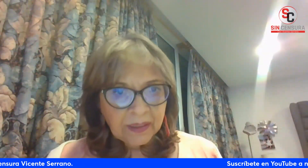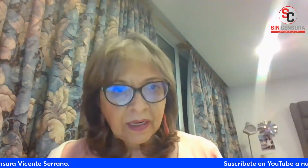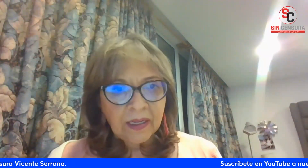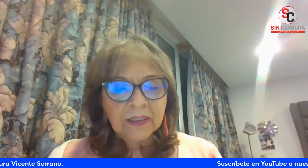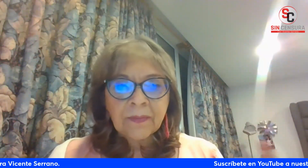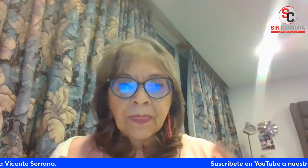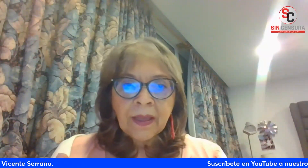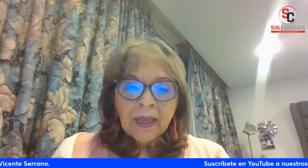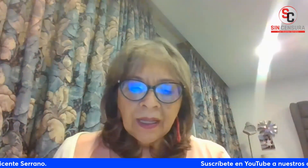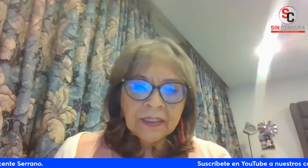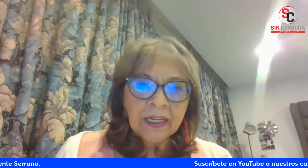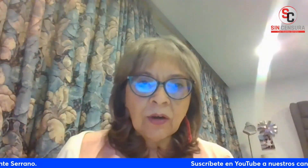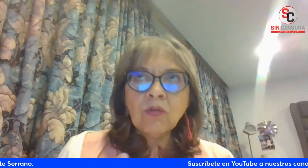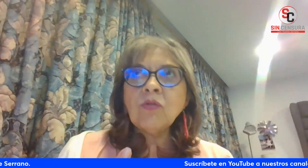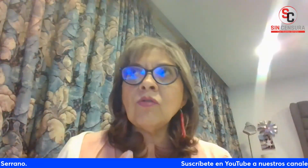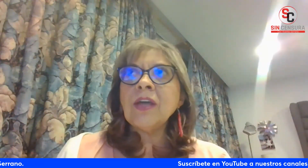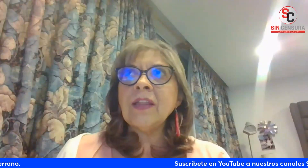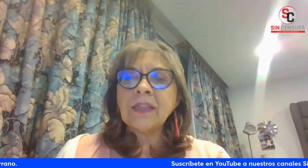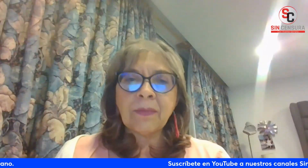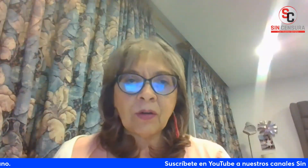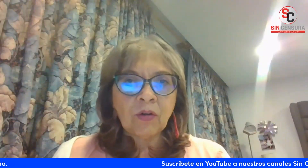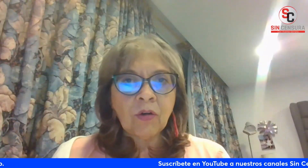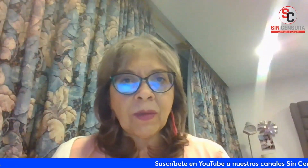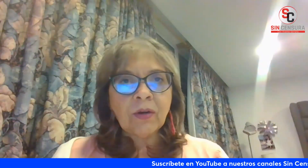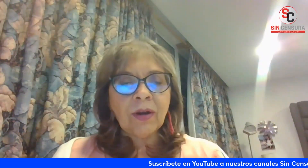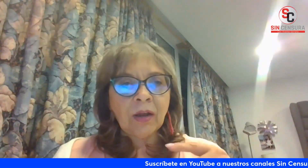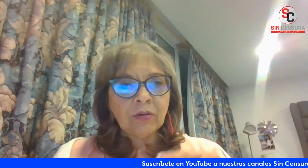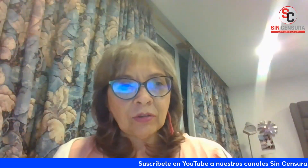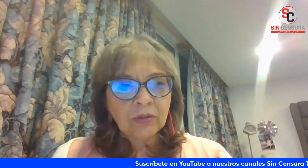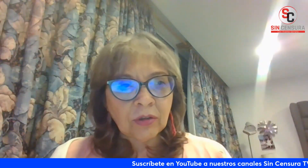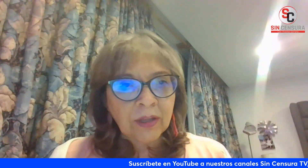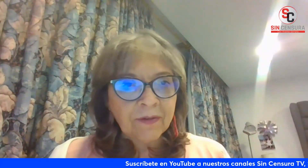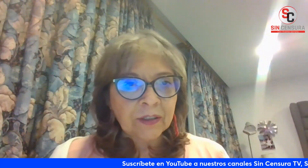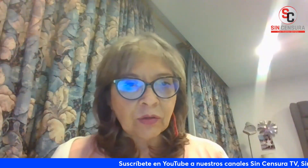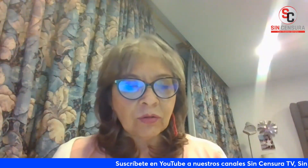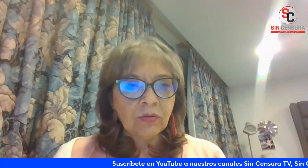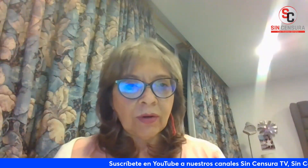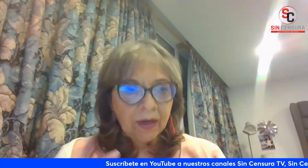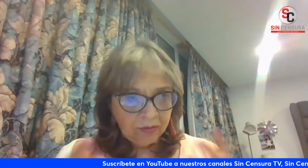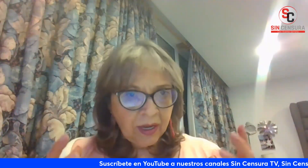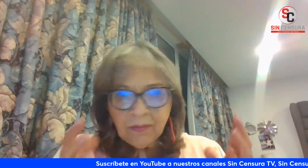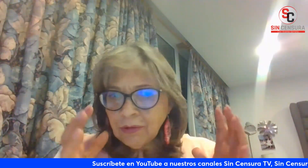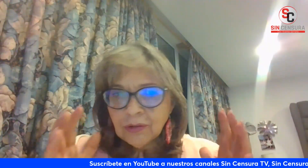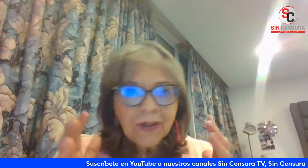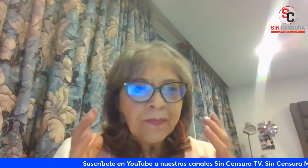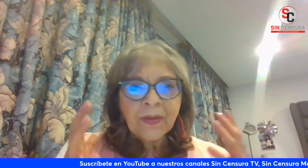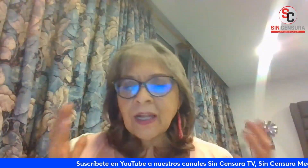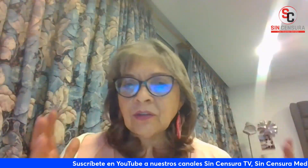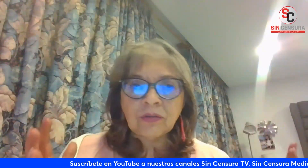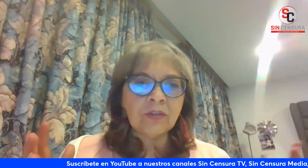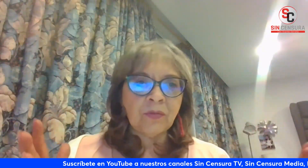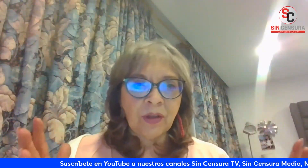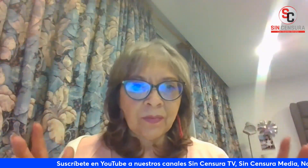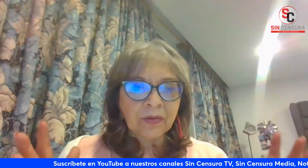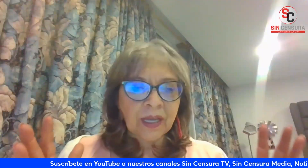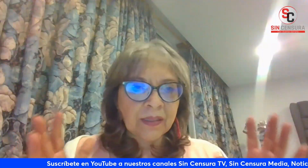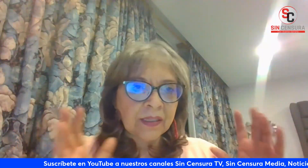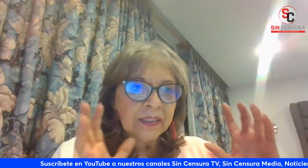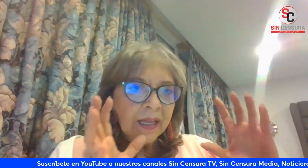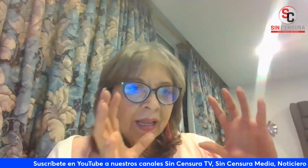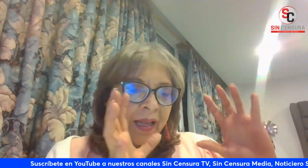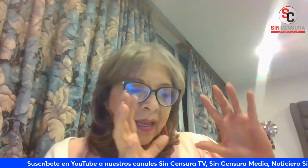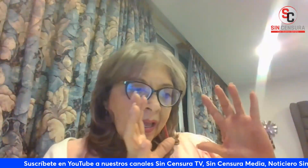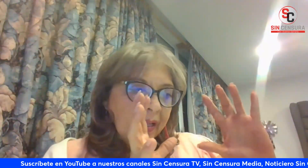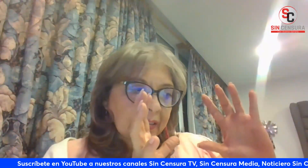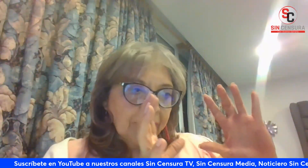en muchas materias, en salud, en el tema económico, en la construcción de infraestructura, ¿no? Hay muchos asuntos muy